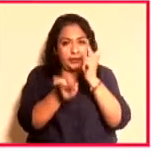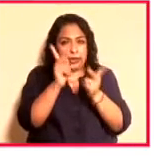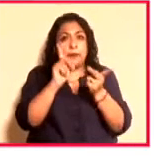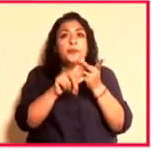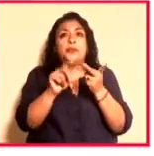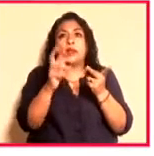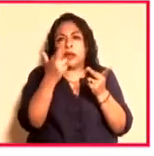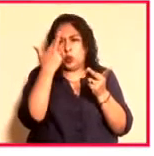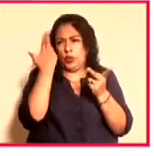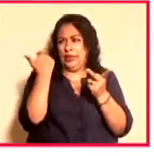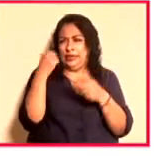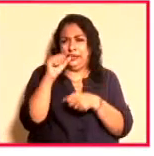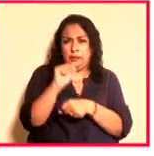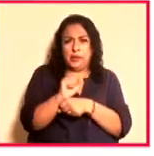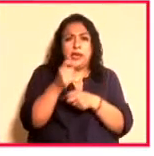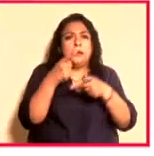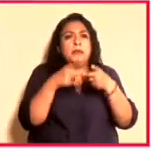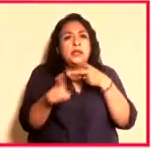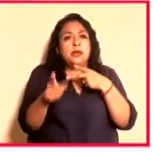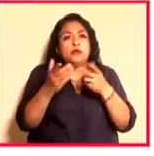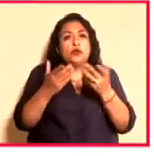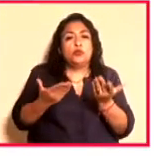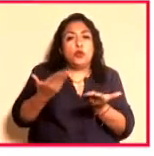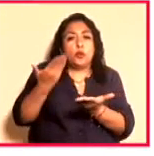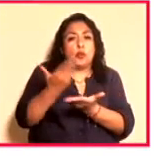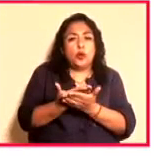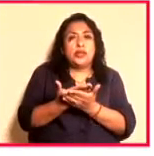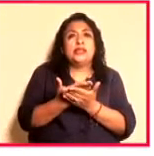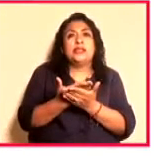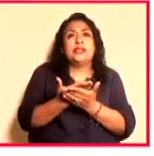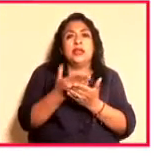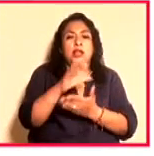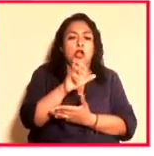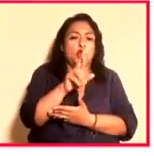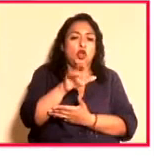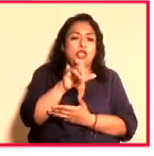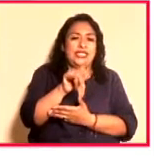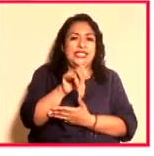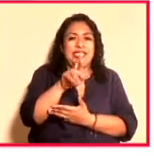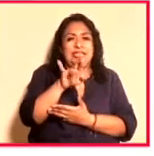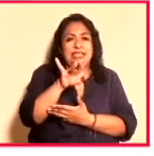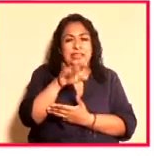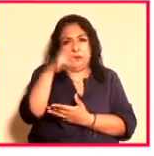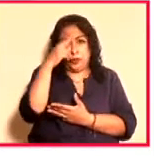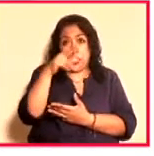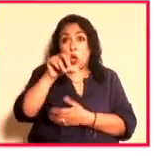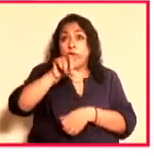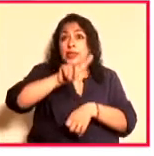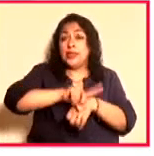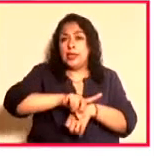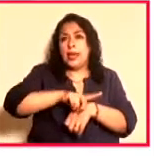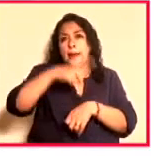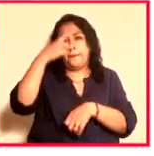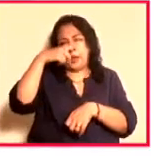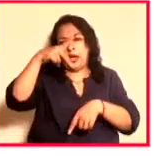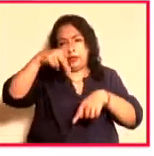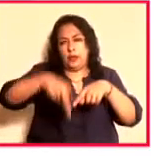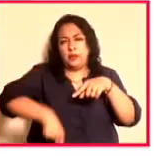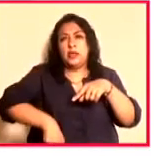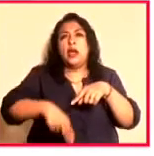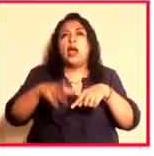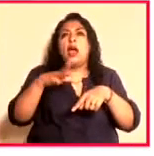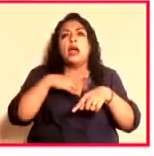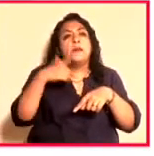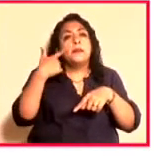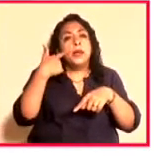Recordarán que la semana pasada arrancamos con esta iniciativa Cronistas del Renacimiento Mexicano. Pues el día de hoy, para irnos al corte, nos toca hacer un